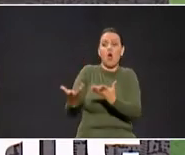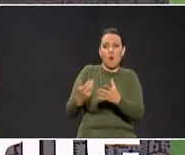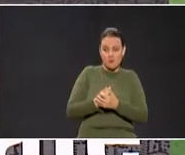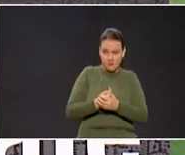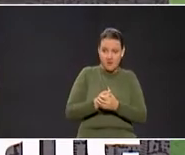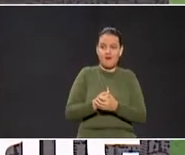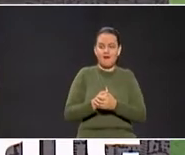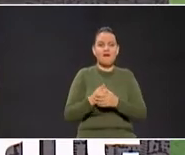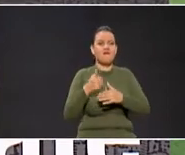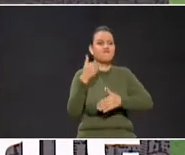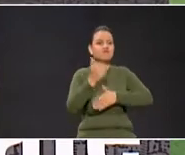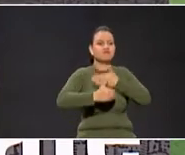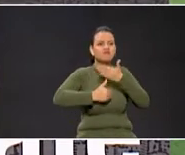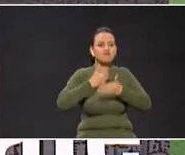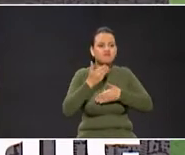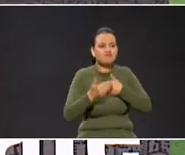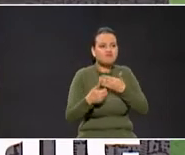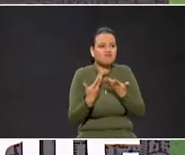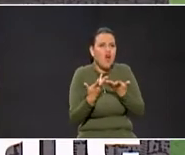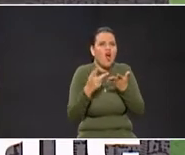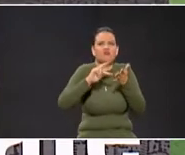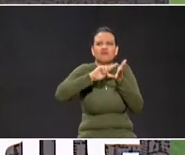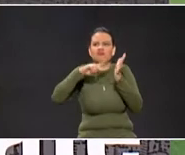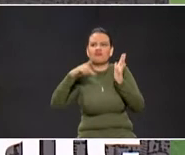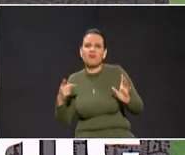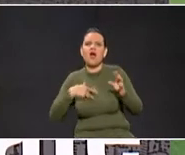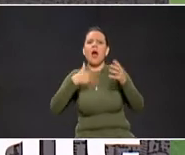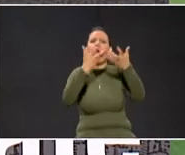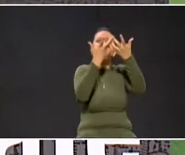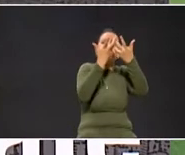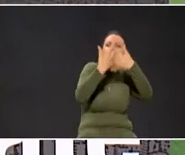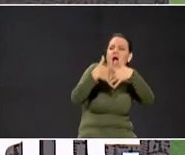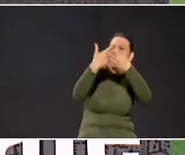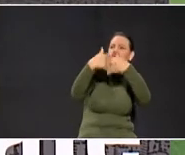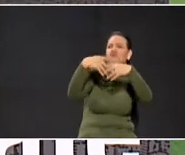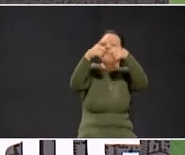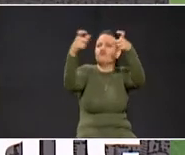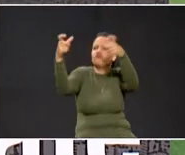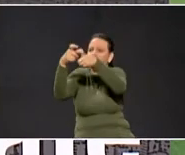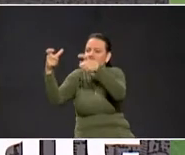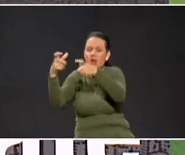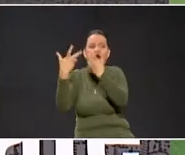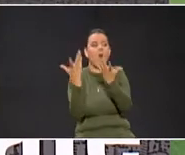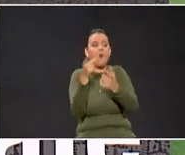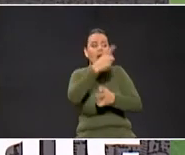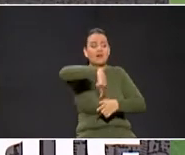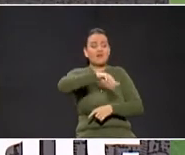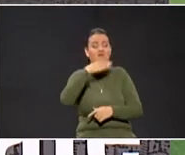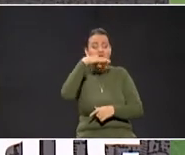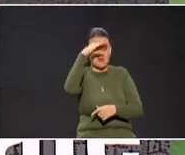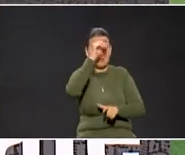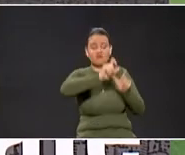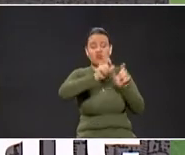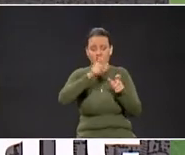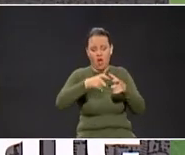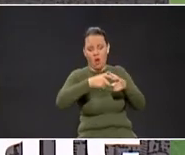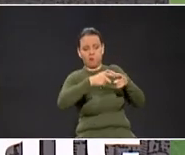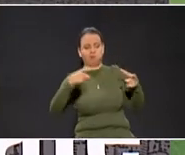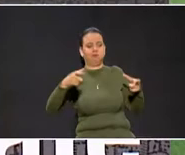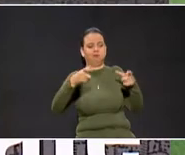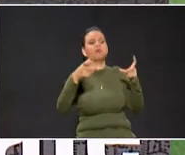a través de la llegada de nuevas empresas mayor número de empleos para los habitantes de medellín cual es un programa